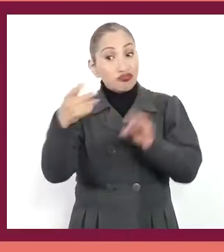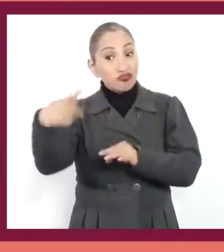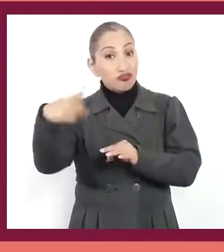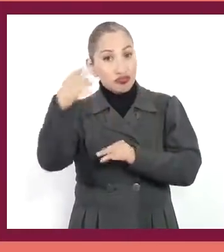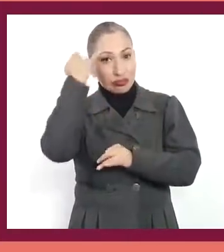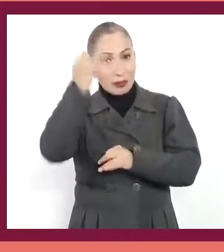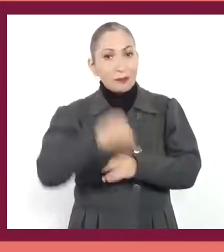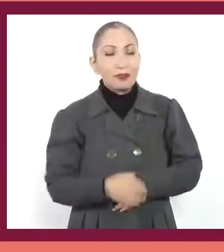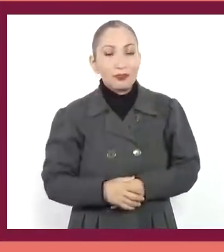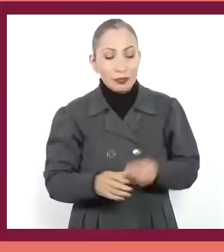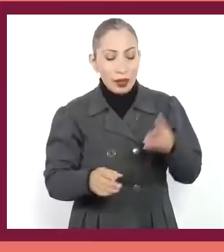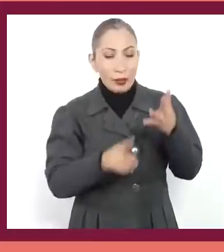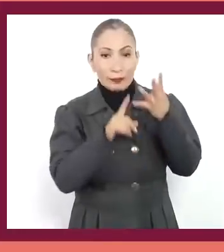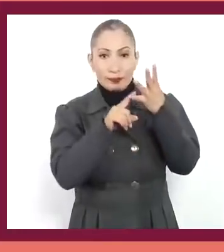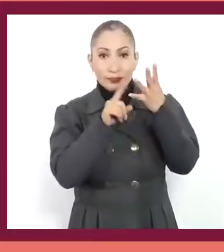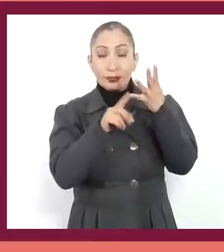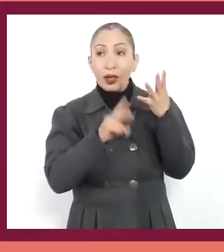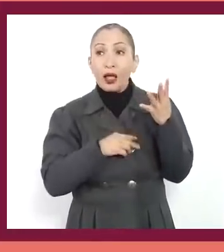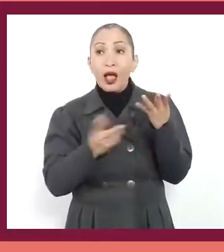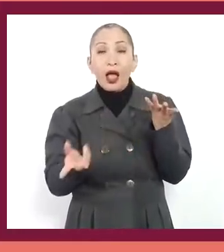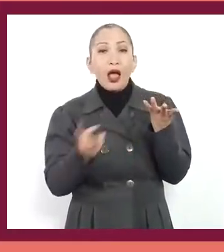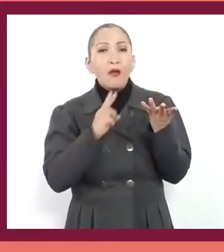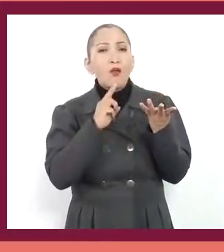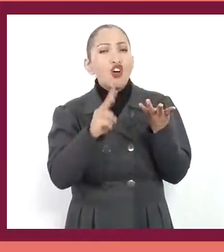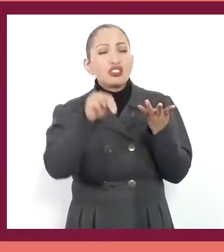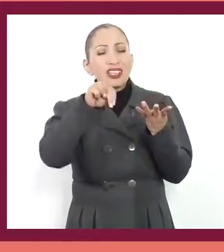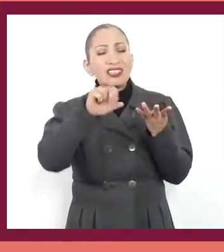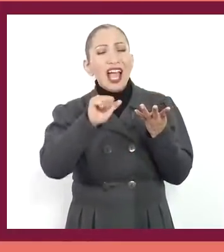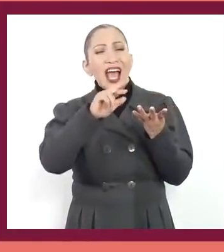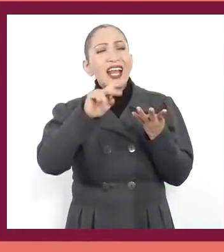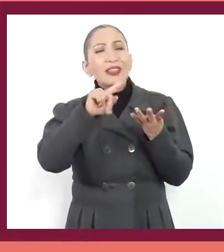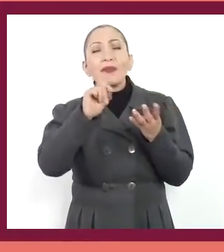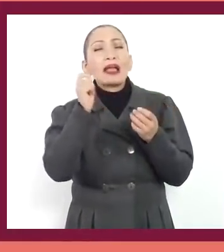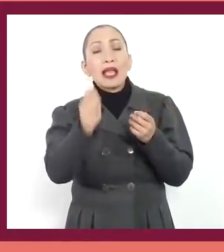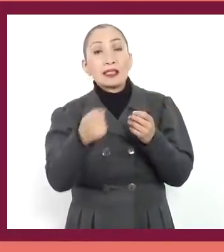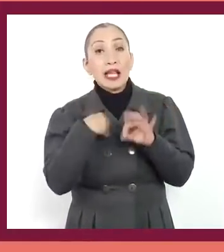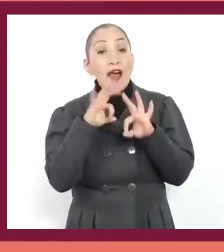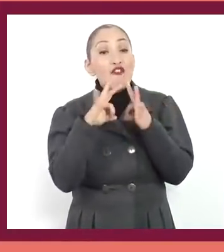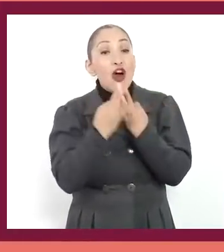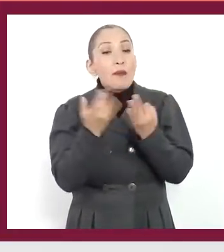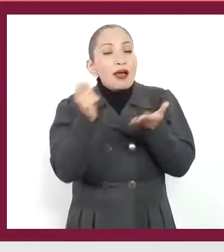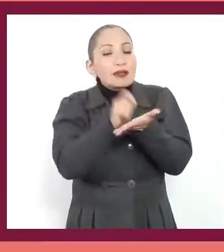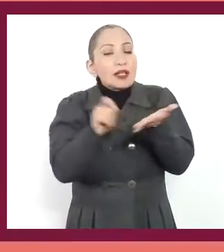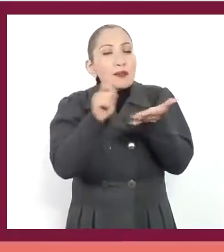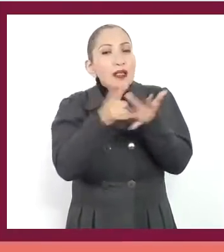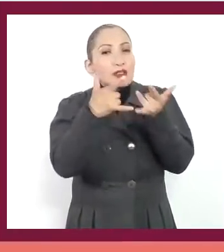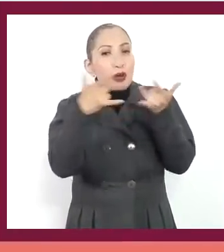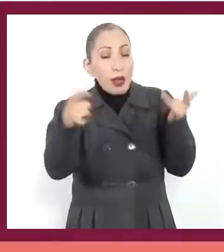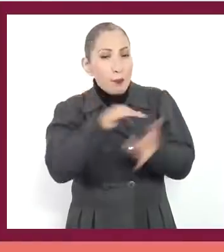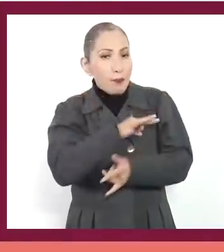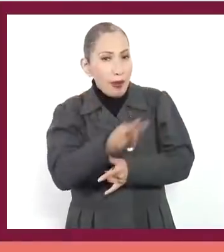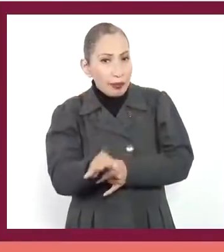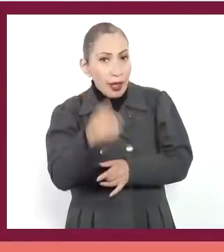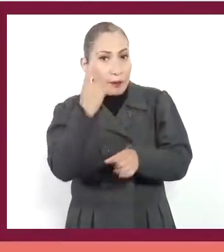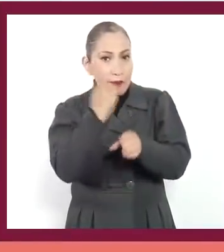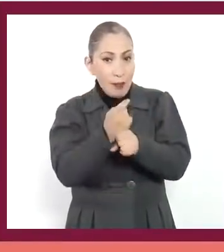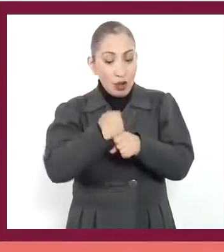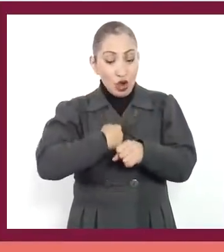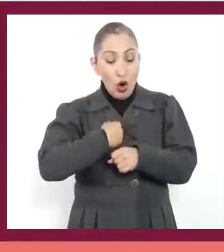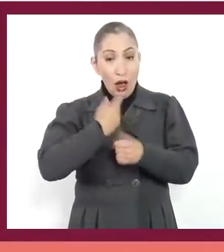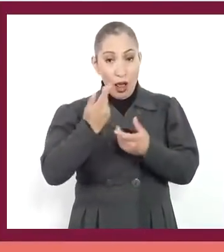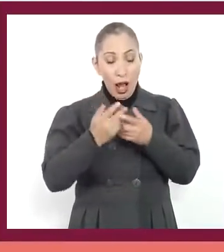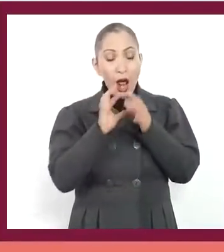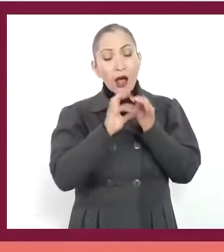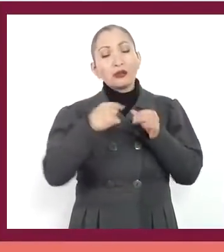originalidad. 4. La voz narrativa es la manera en que se escribe la historia y puede ser en primera persona,